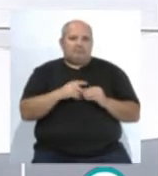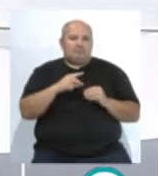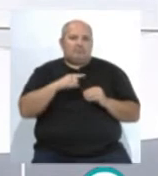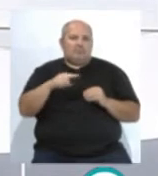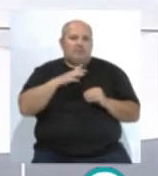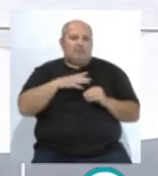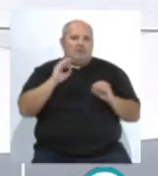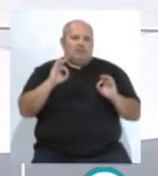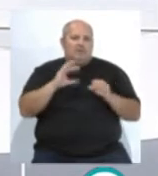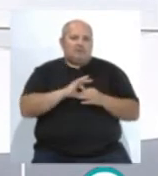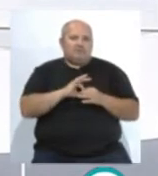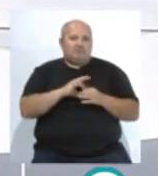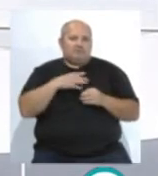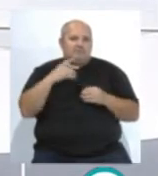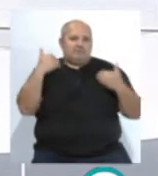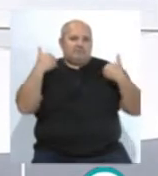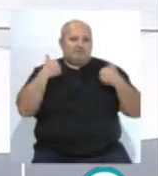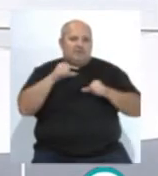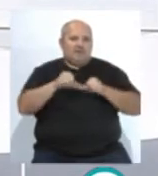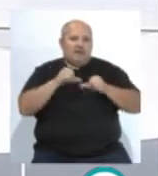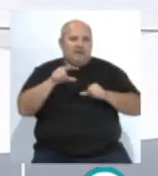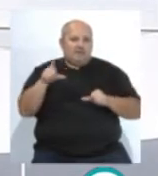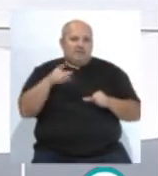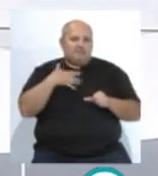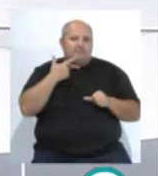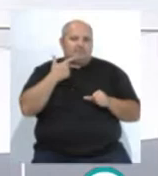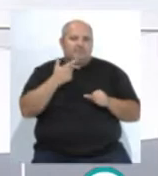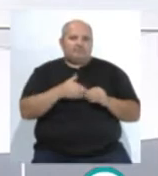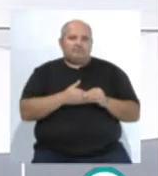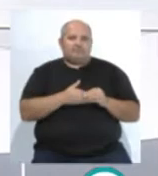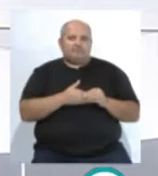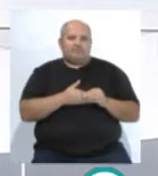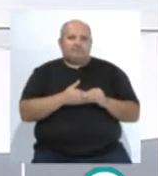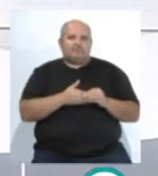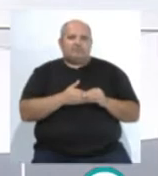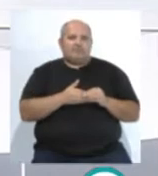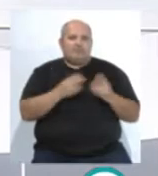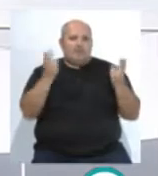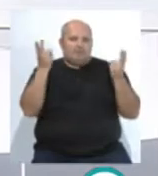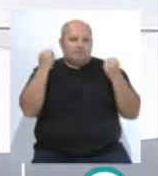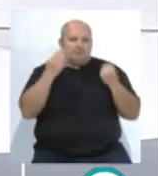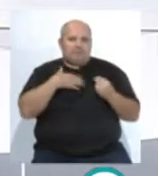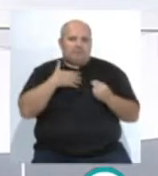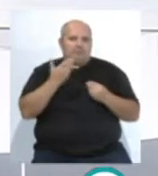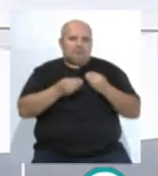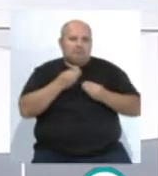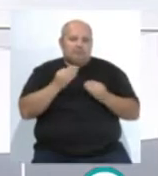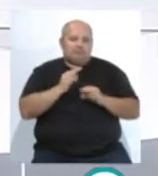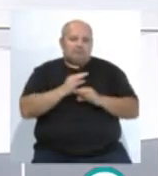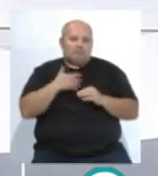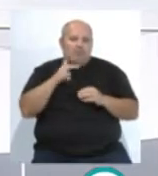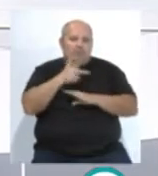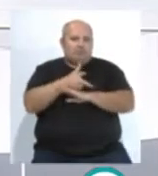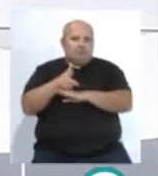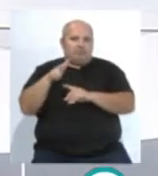ordenanza por parte de la patronal de la Liga de Fútbol Profesional, que tenemos que acatar. Y como es ley pareja, no es rigurosa, la